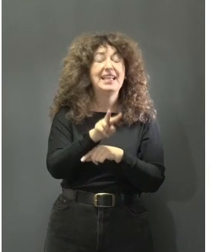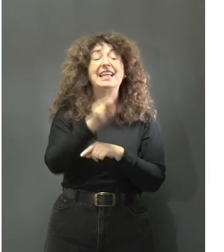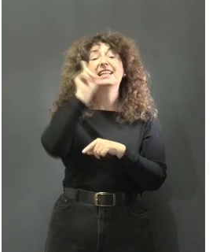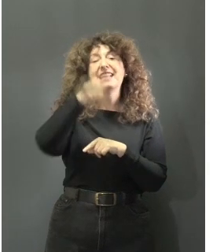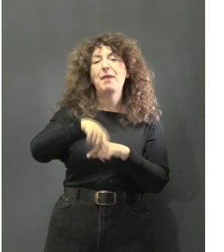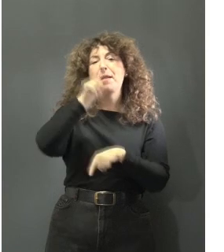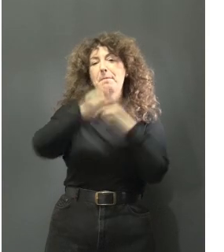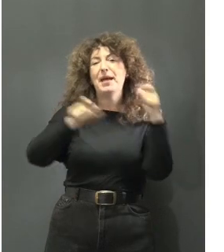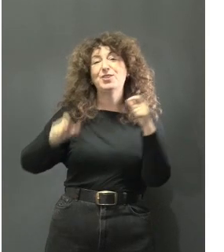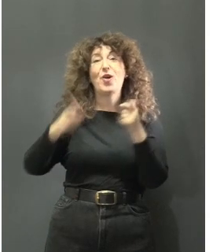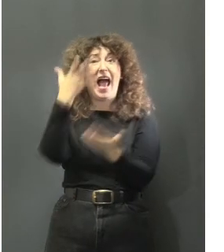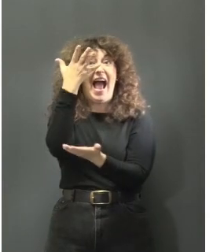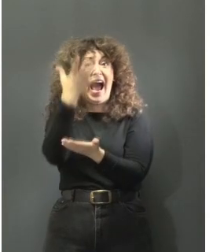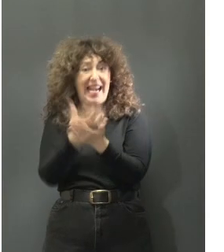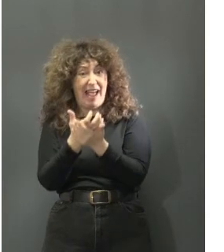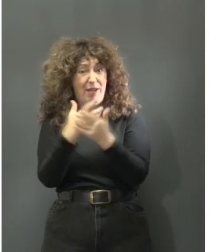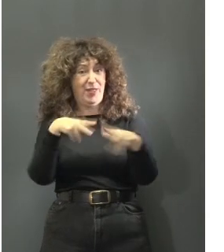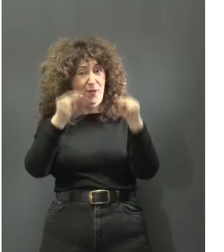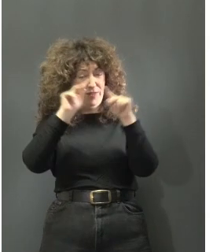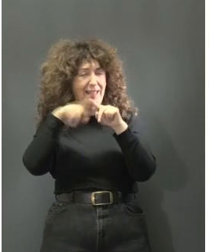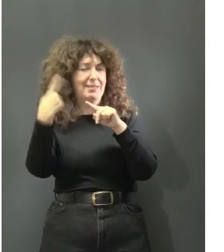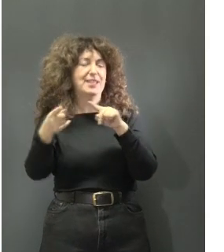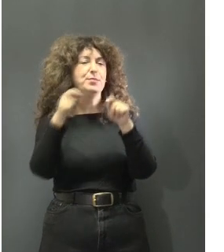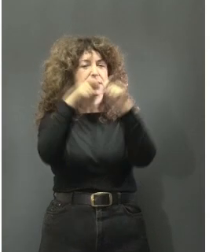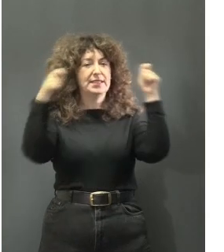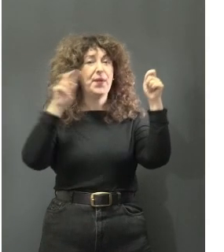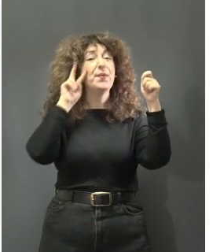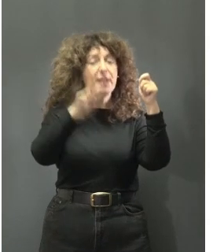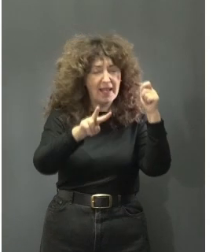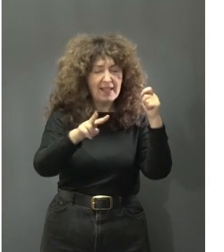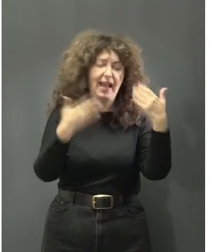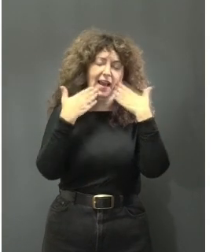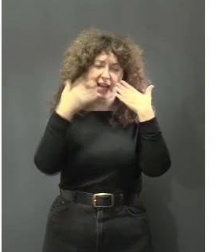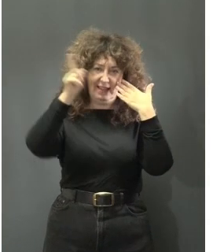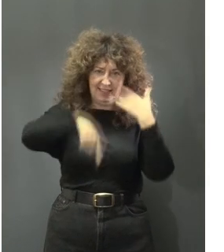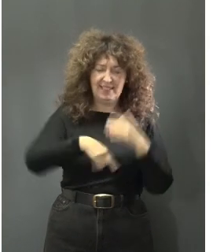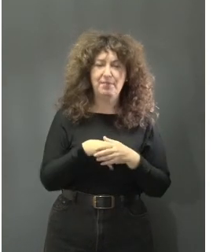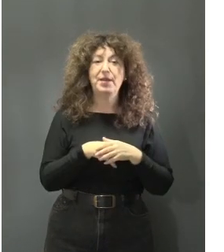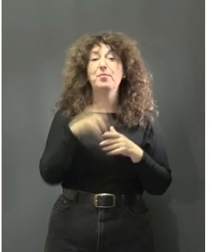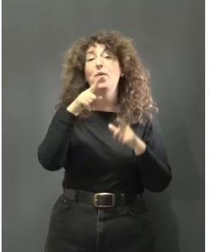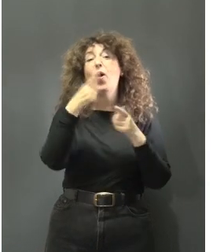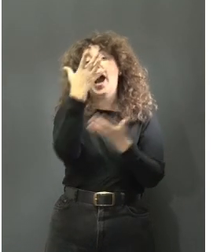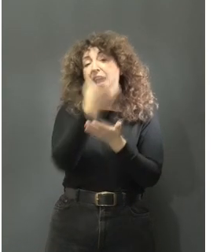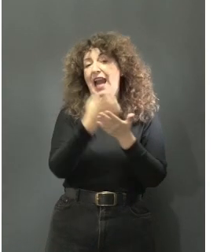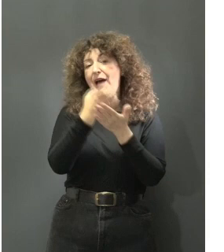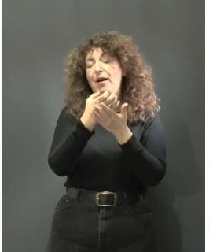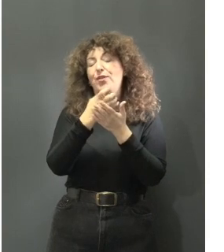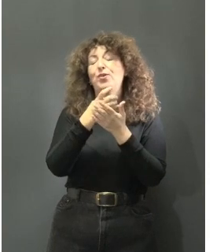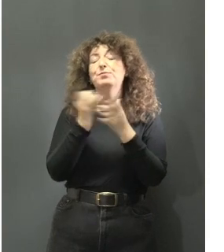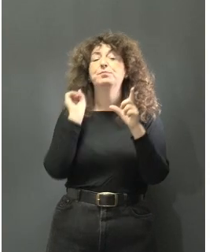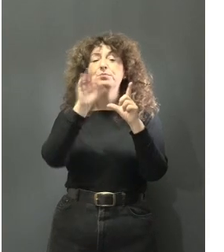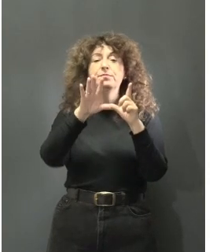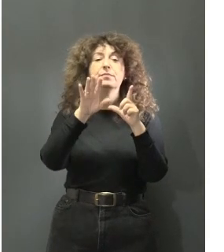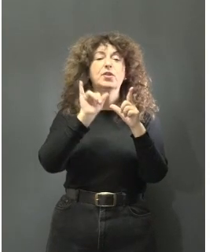verán cuando la grabación se ponga a disposición en nuestro canal de YouTube, y